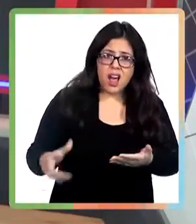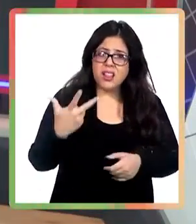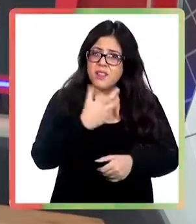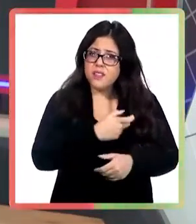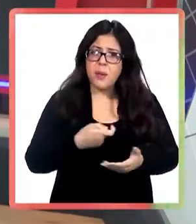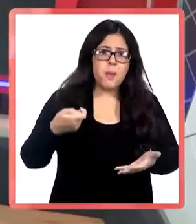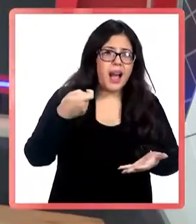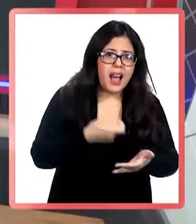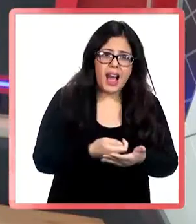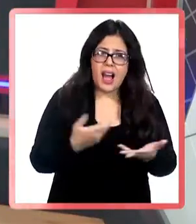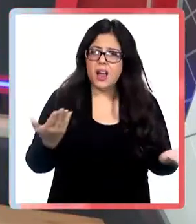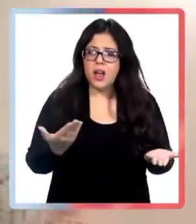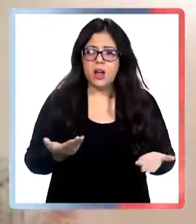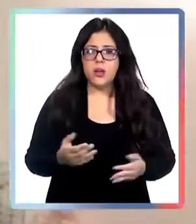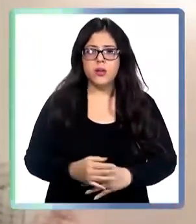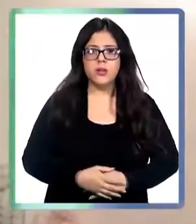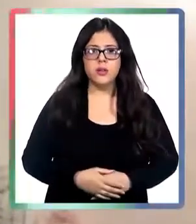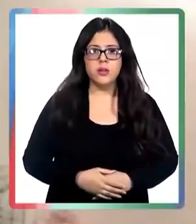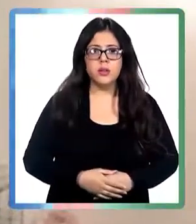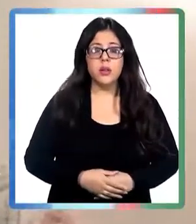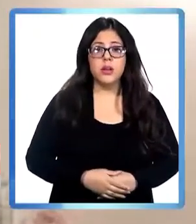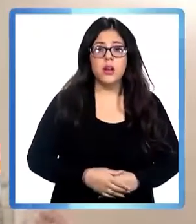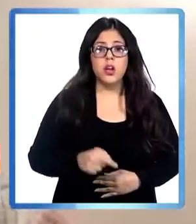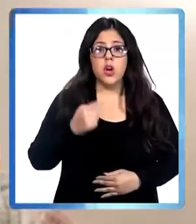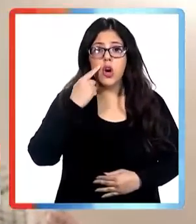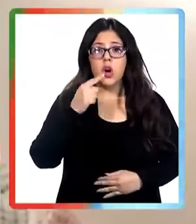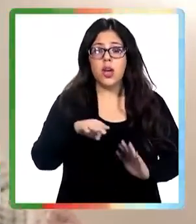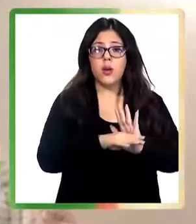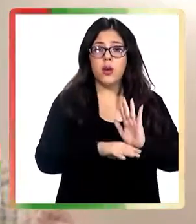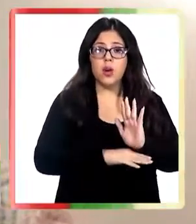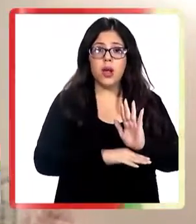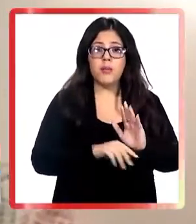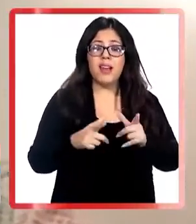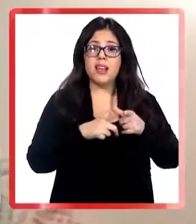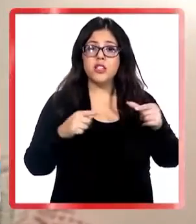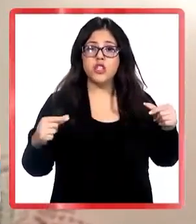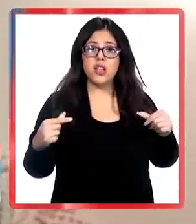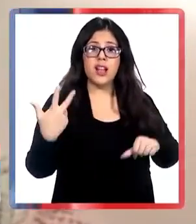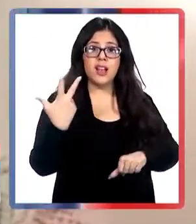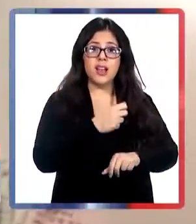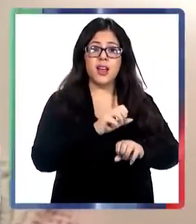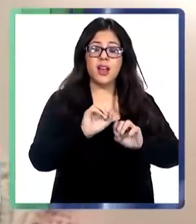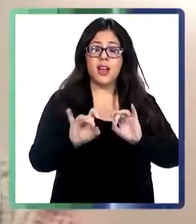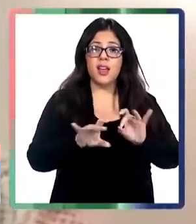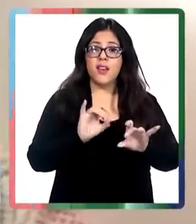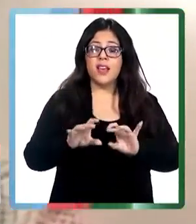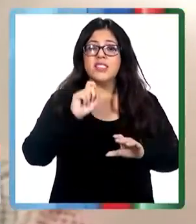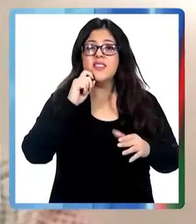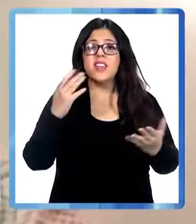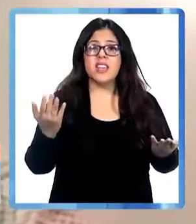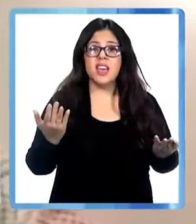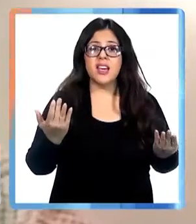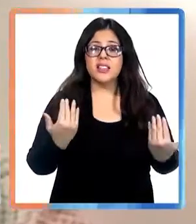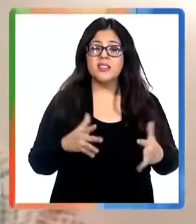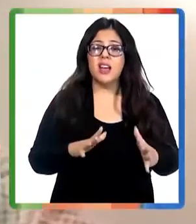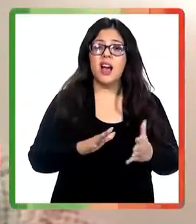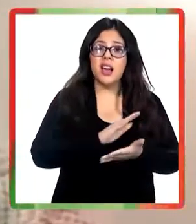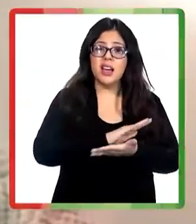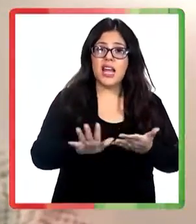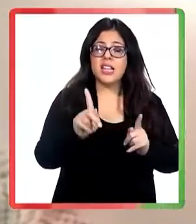¿Hay que pagar? En el caso del Programa Nacional de Inmunizaciones, la vacuna es gratuita para ciertos grupos de